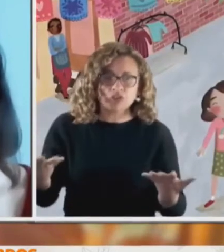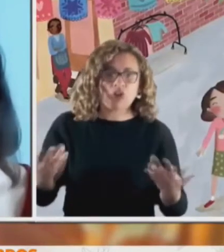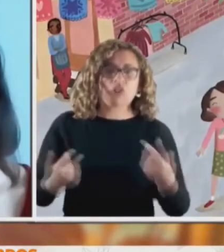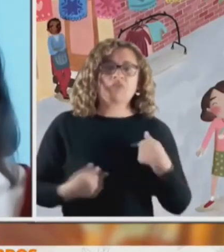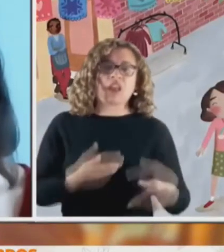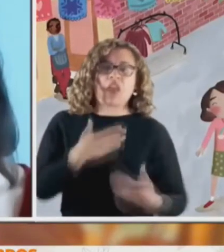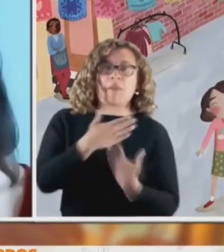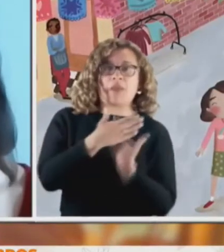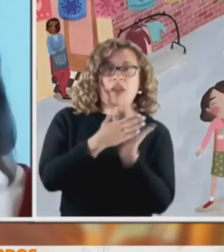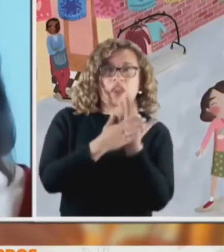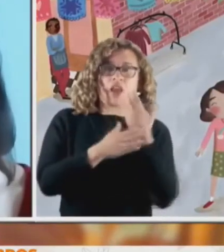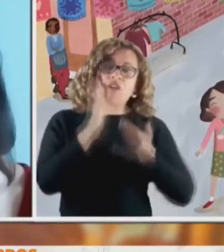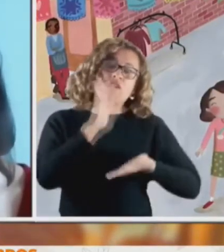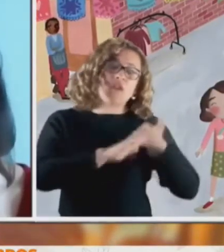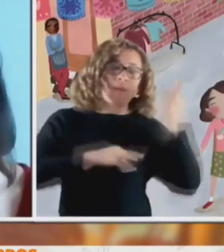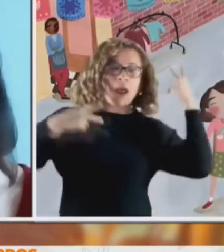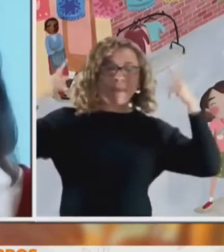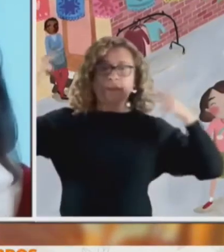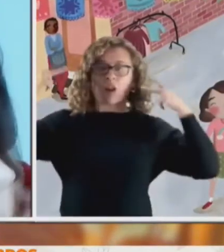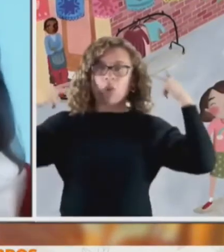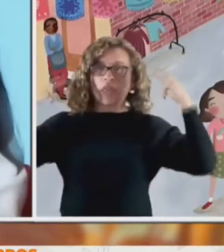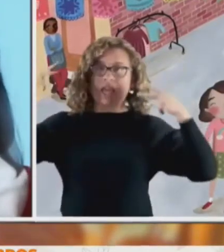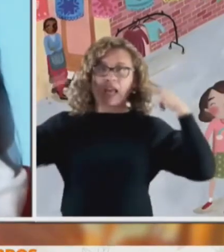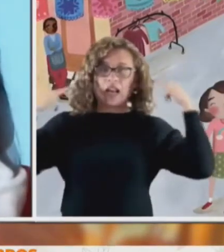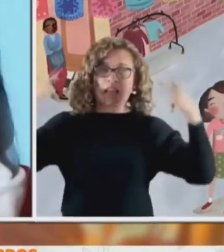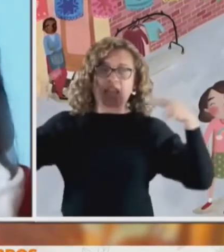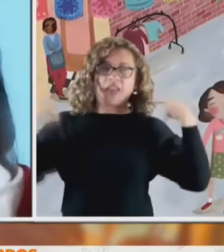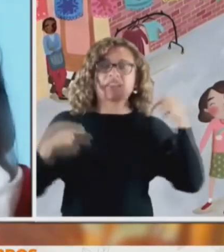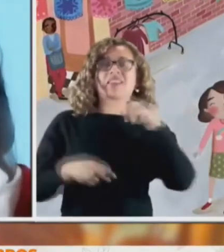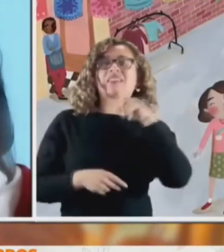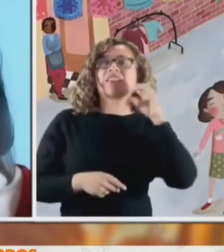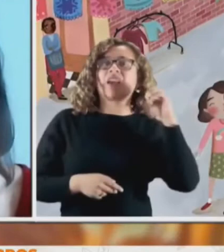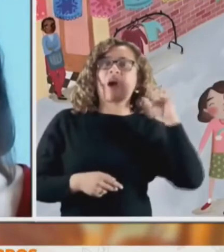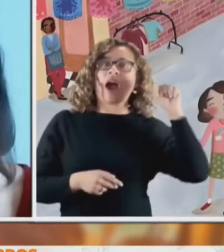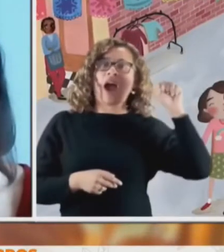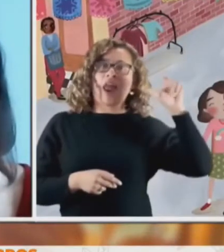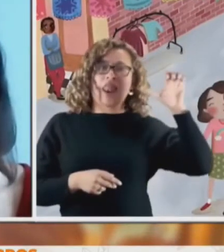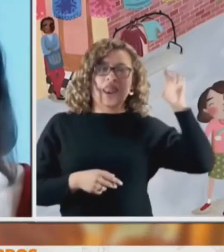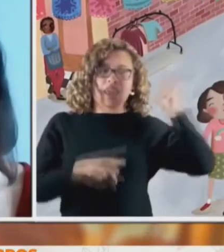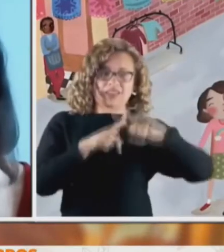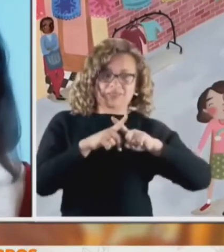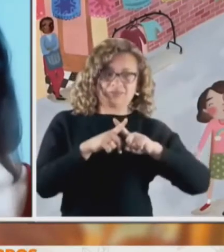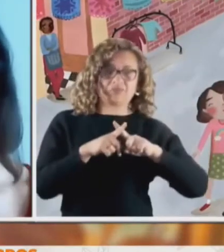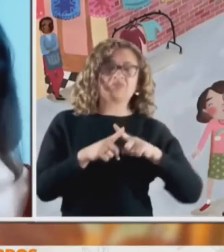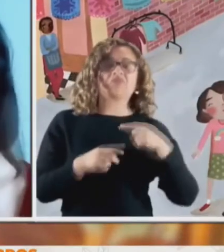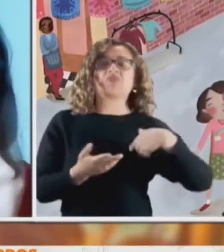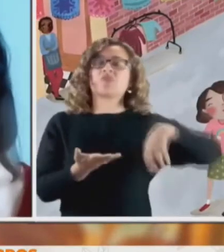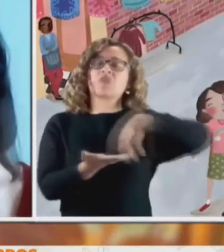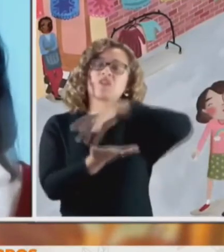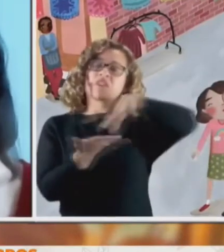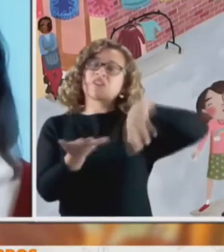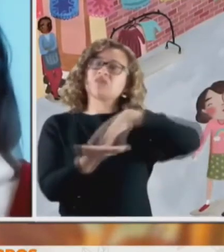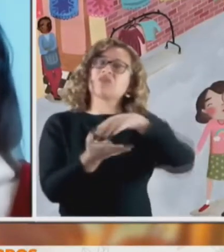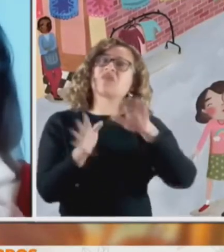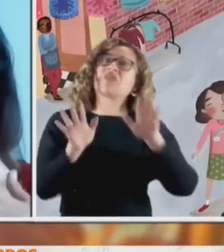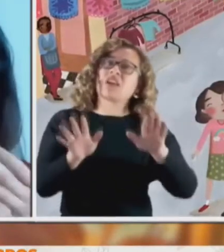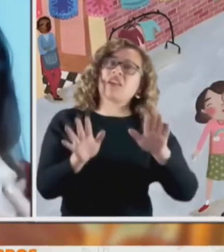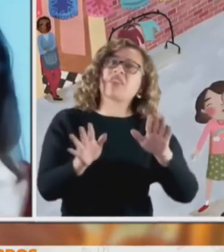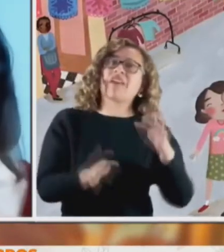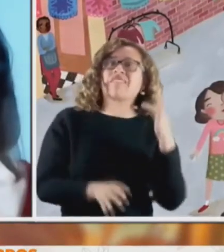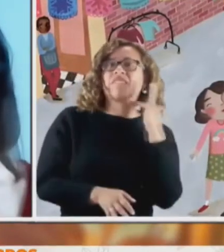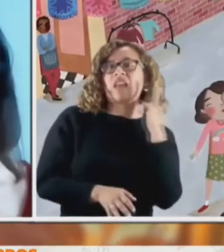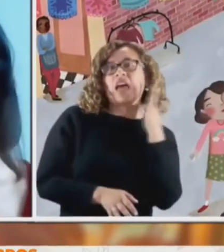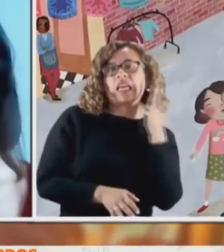Planeta Editorial Planeta Sostenible. En este contexto, Editorial Planeta Sostenible liberó una